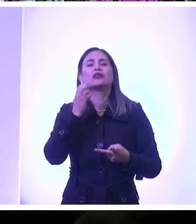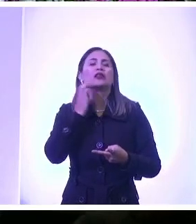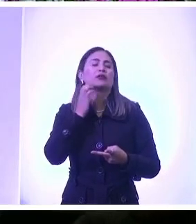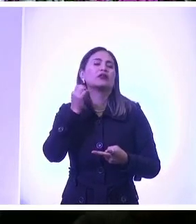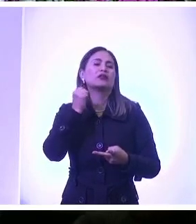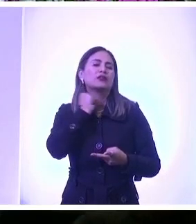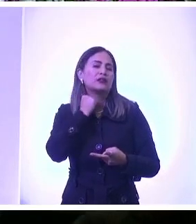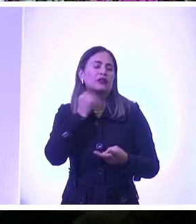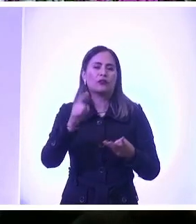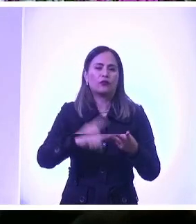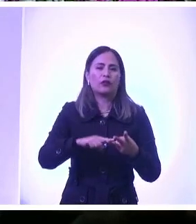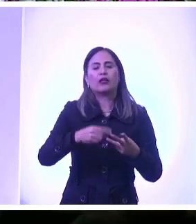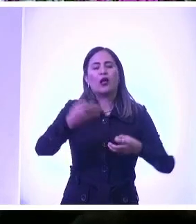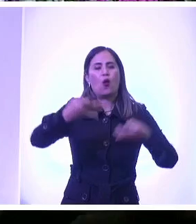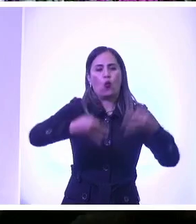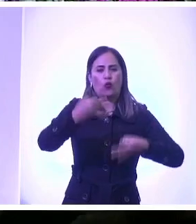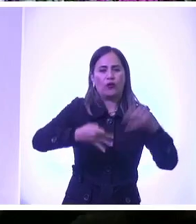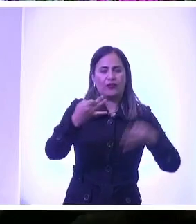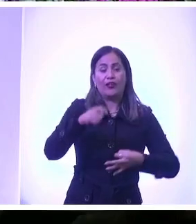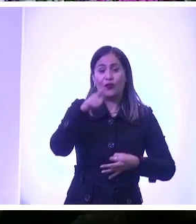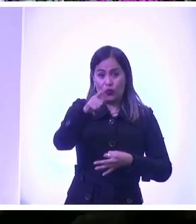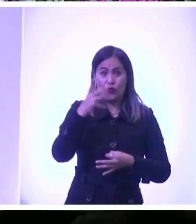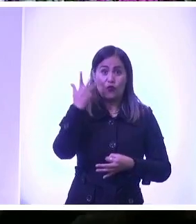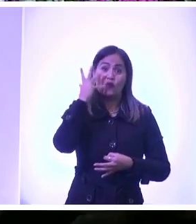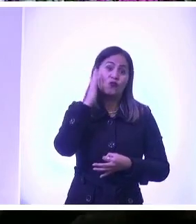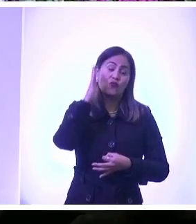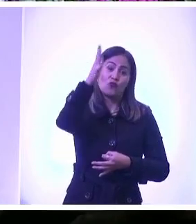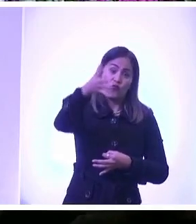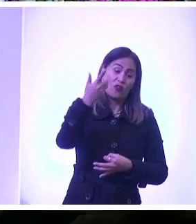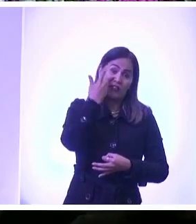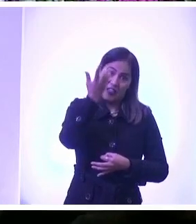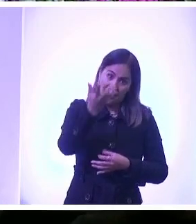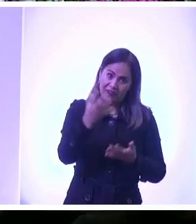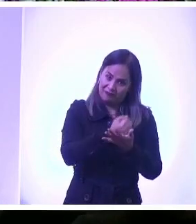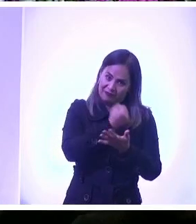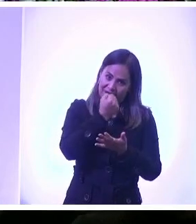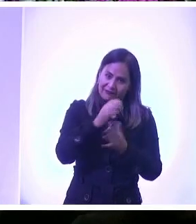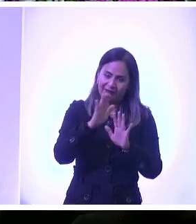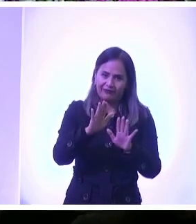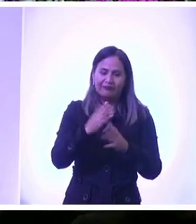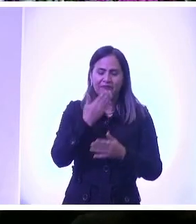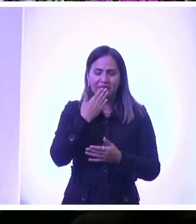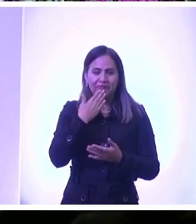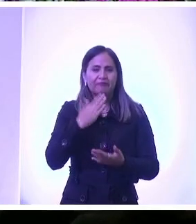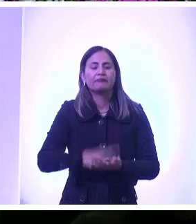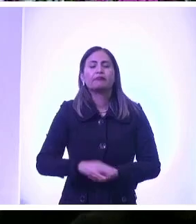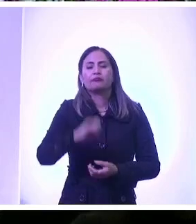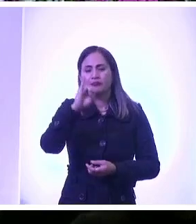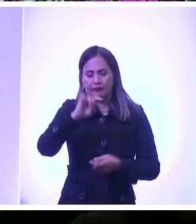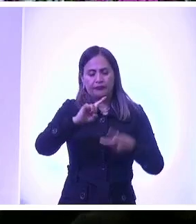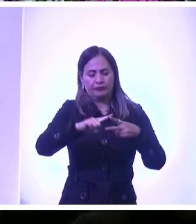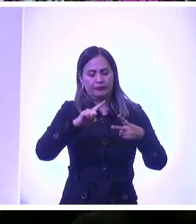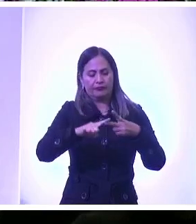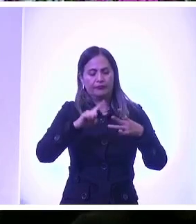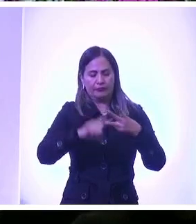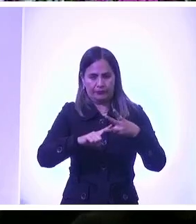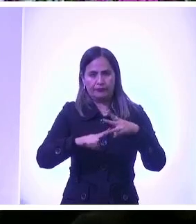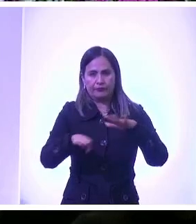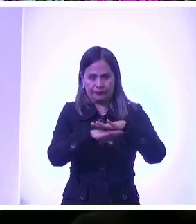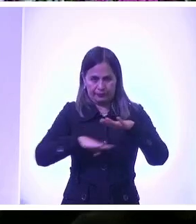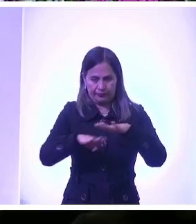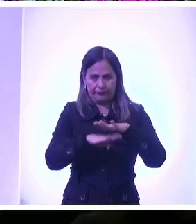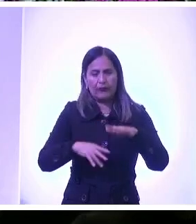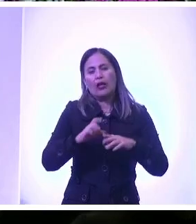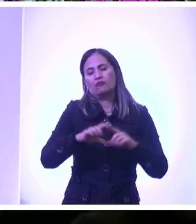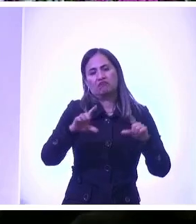llase Federal dije yo sé que quiere ser juez Federal pero todavía falta tantito espérate Pero bueno exactamente esos son esos presón